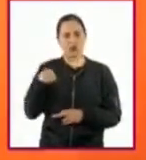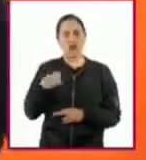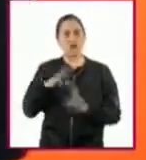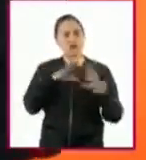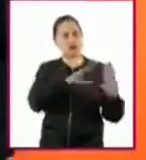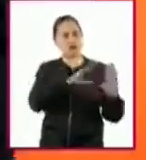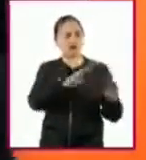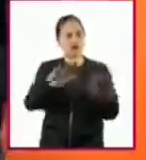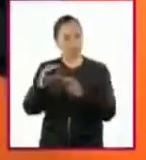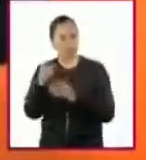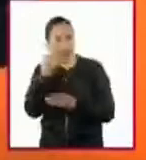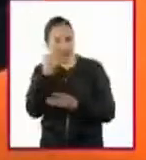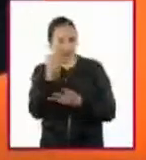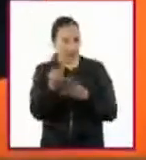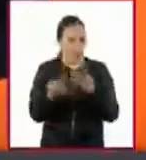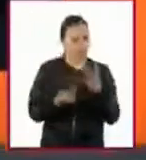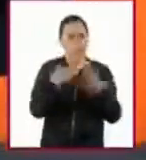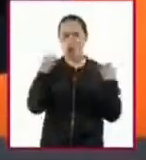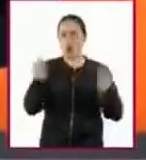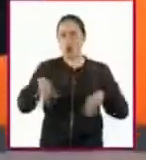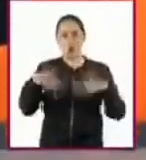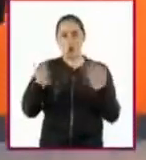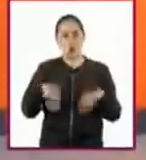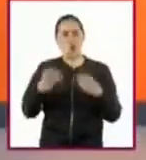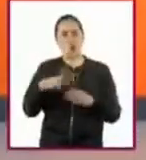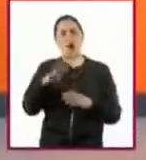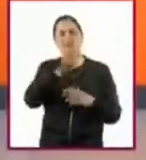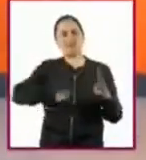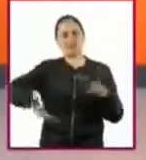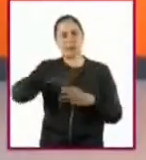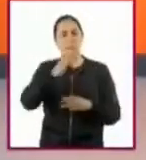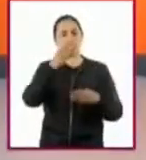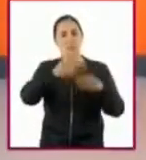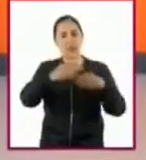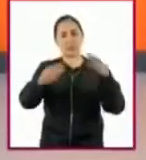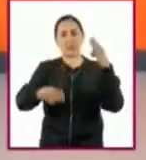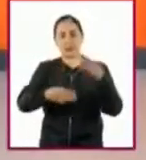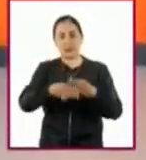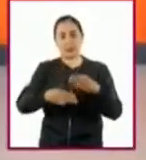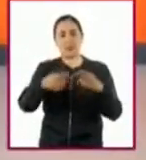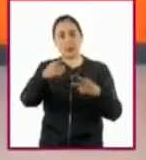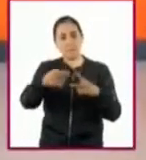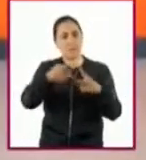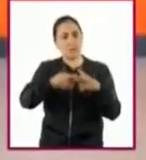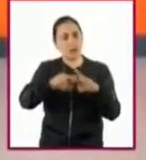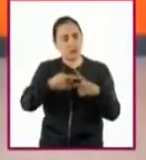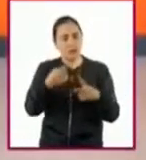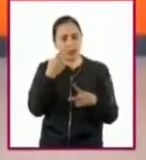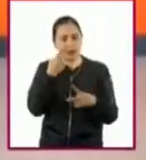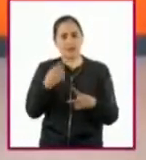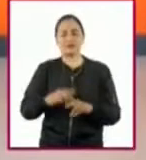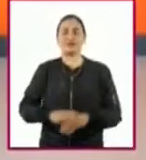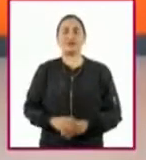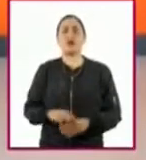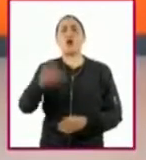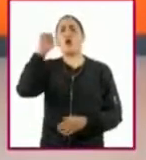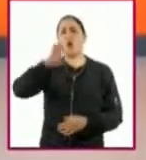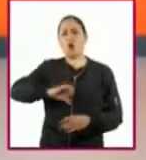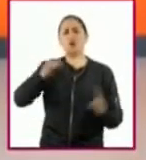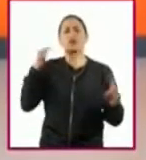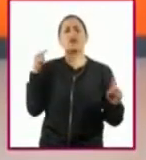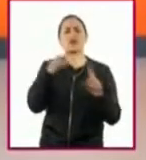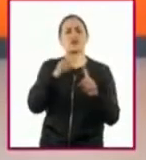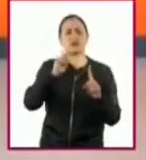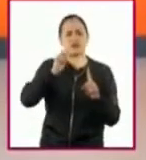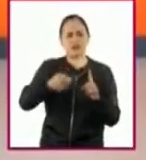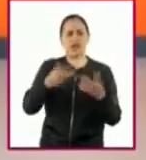acompañándoles a descubrir un poco más sobre el maravilloso mundo de las matemáticas. El propósito de esta sesión es el de analizar y conocer los criterios para